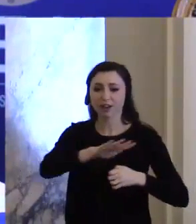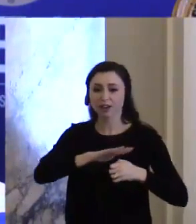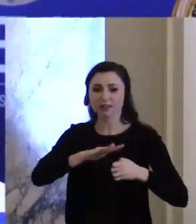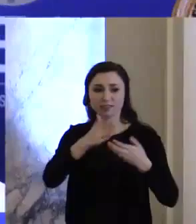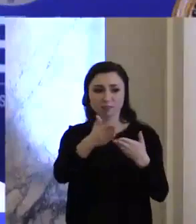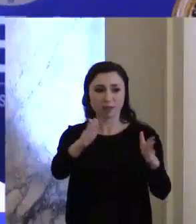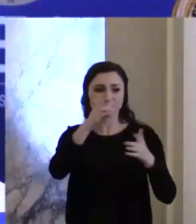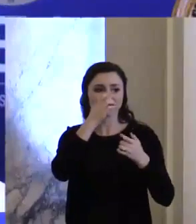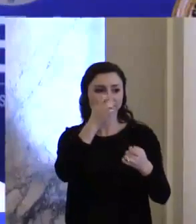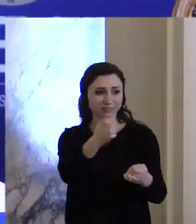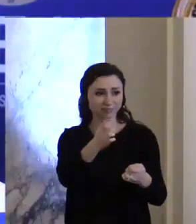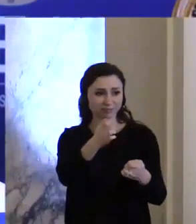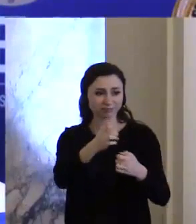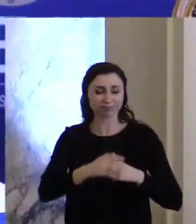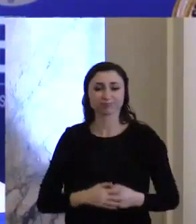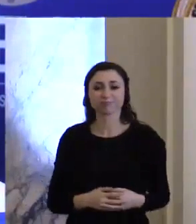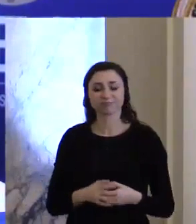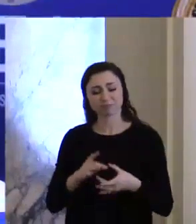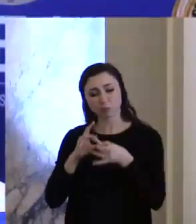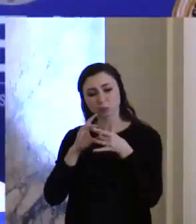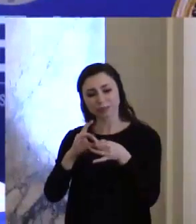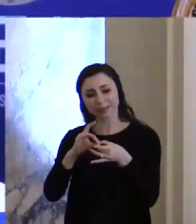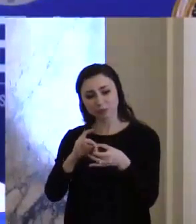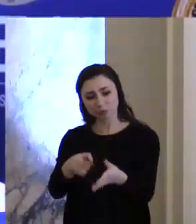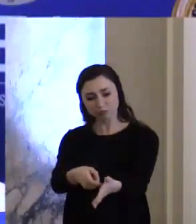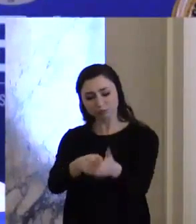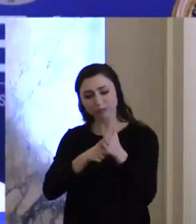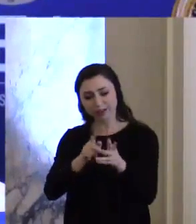las demandas de la población para buena